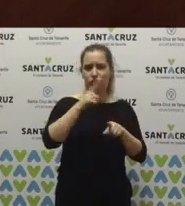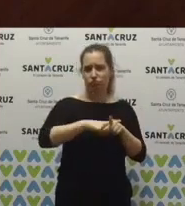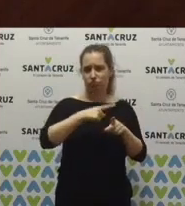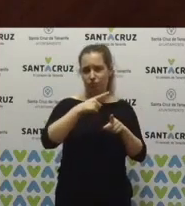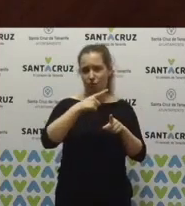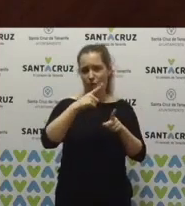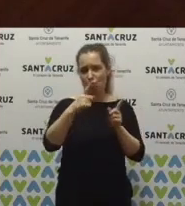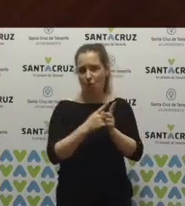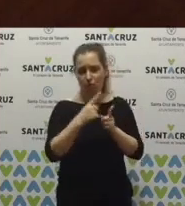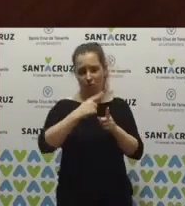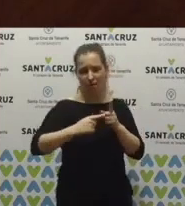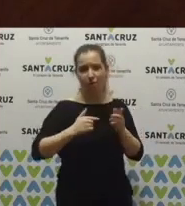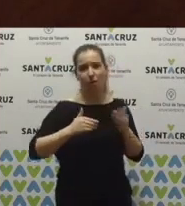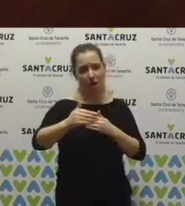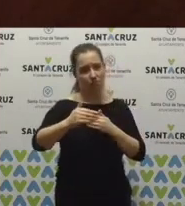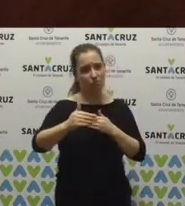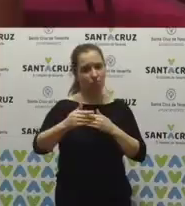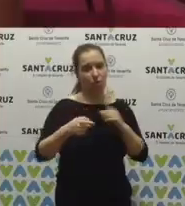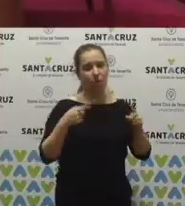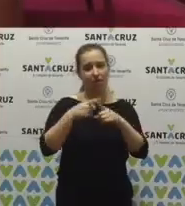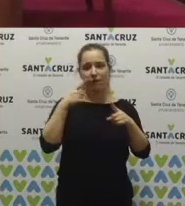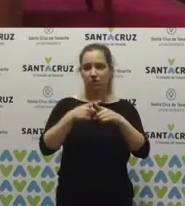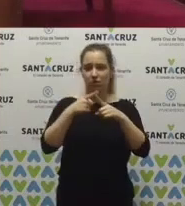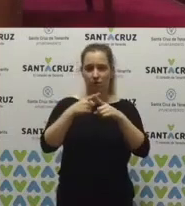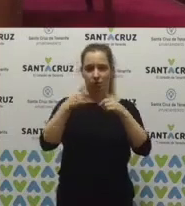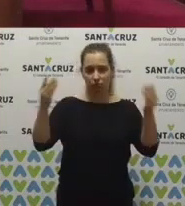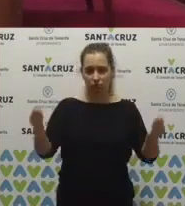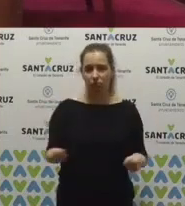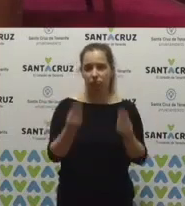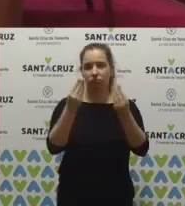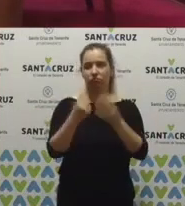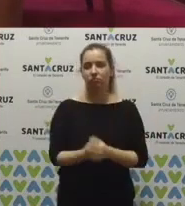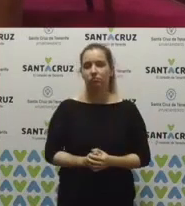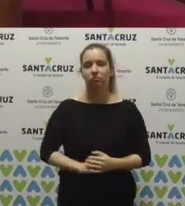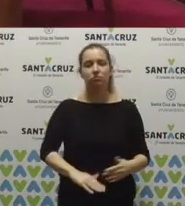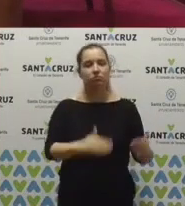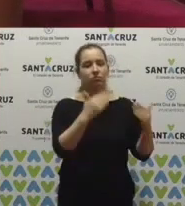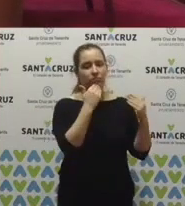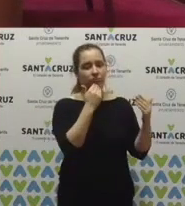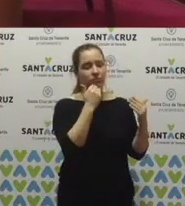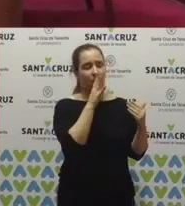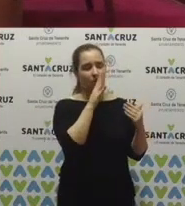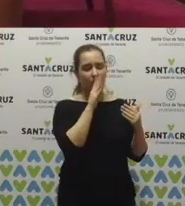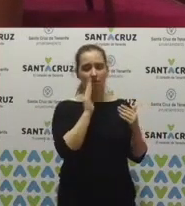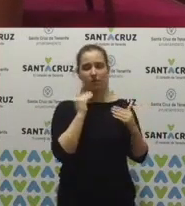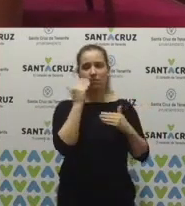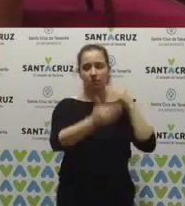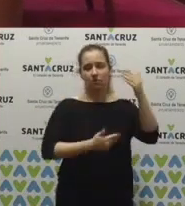muchas gracias muchas gracias procedemos a la votación